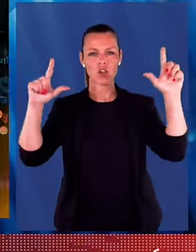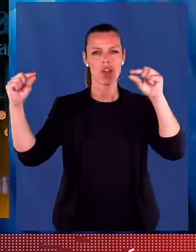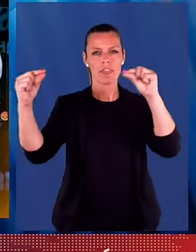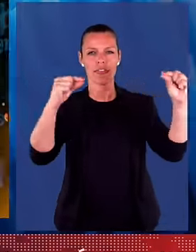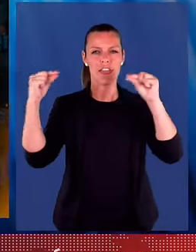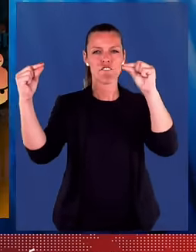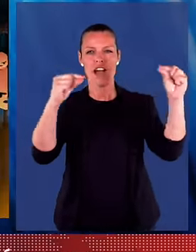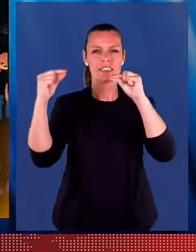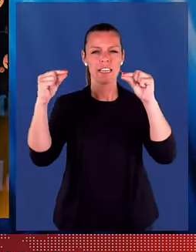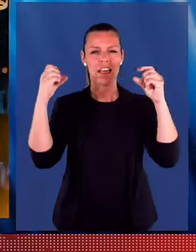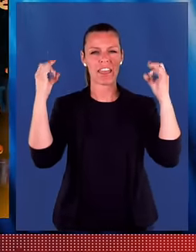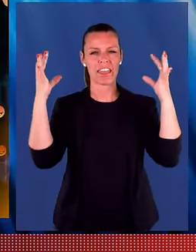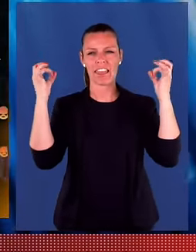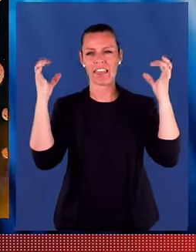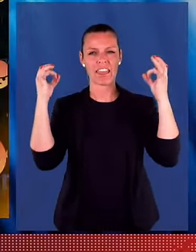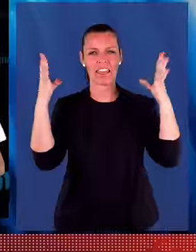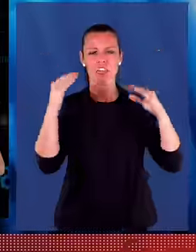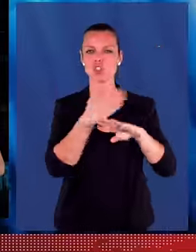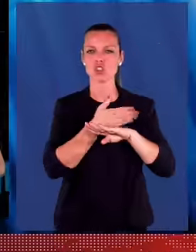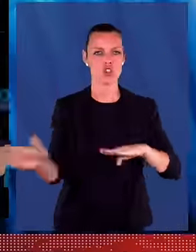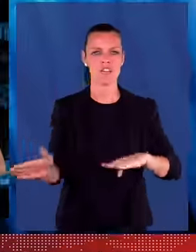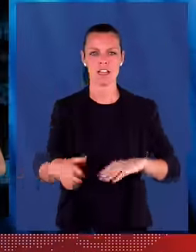Sobran tertulianos y banderas